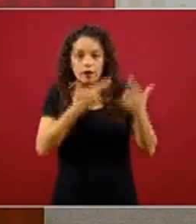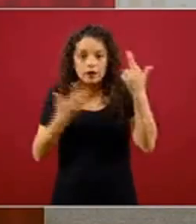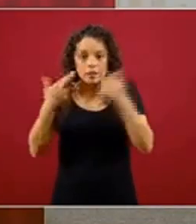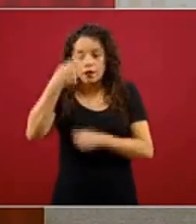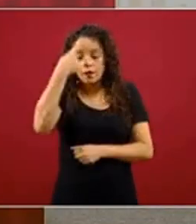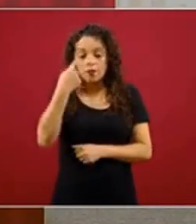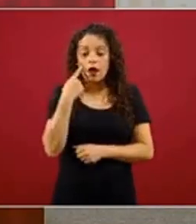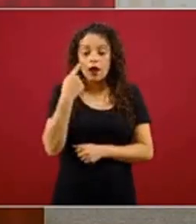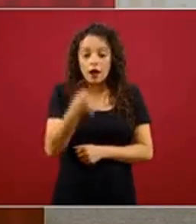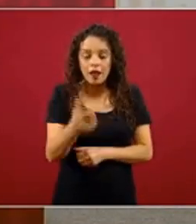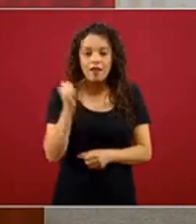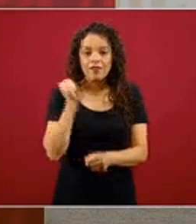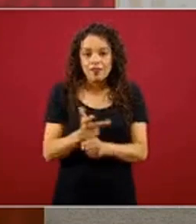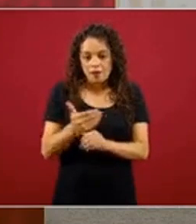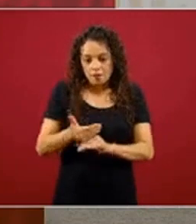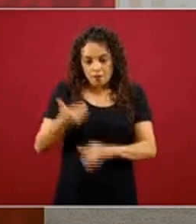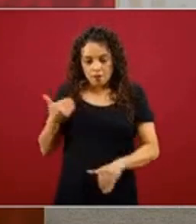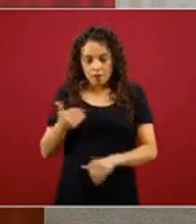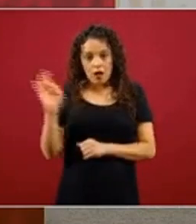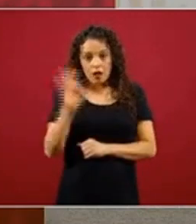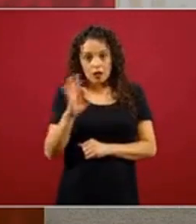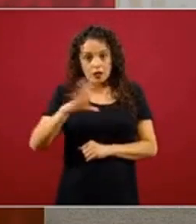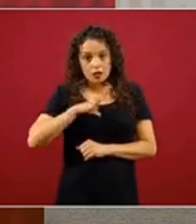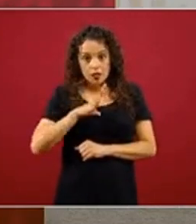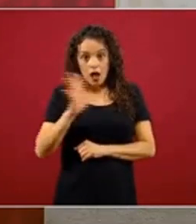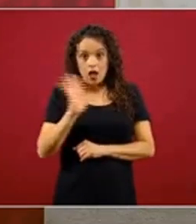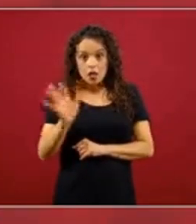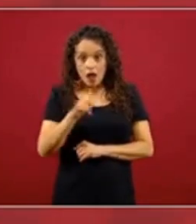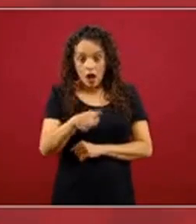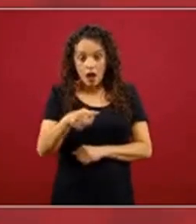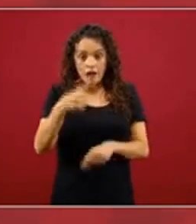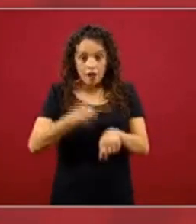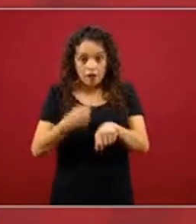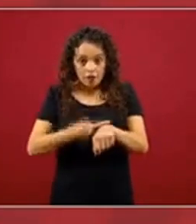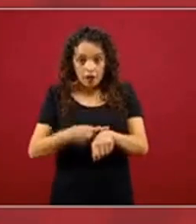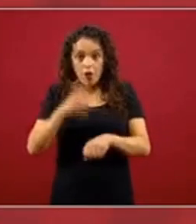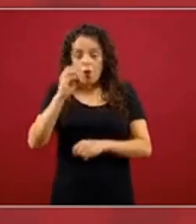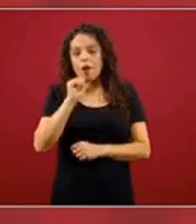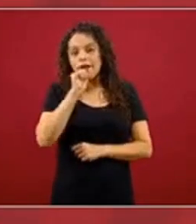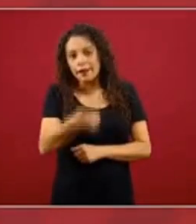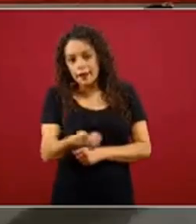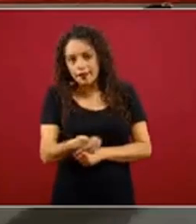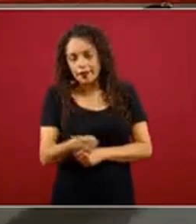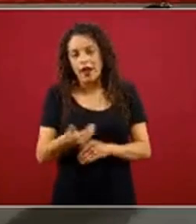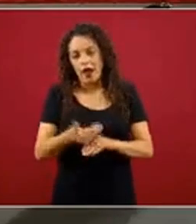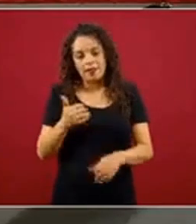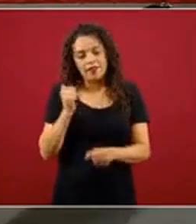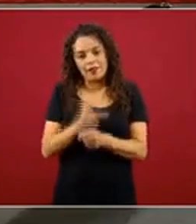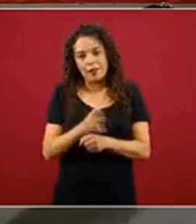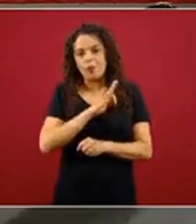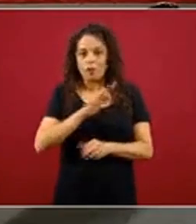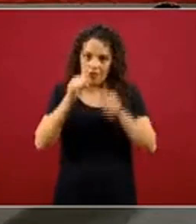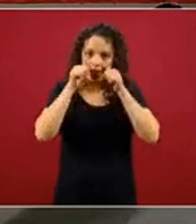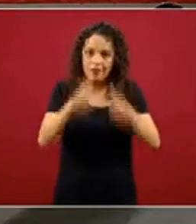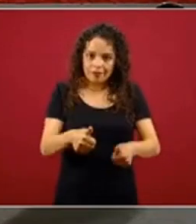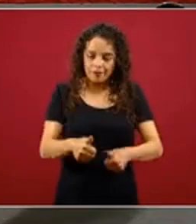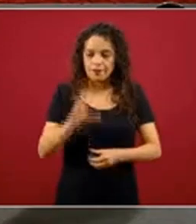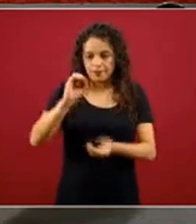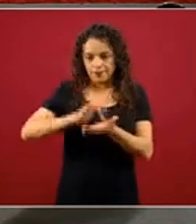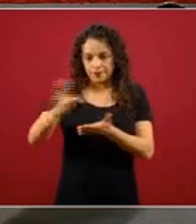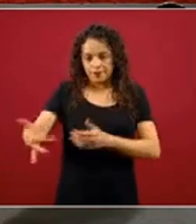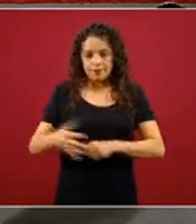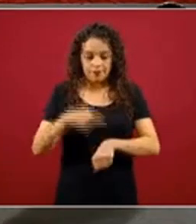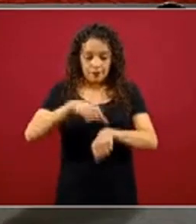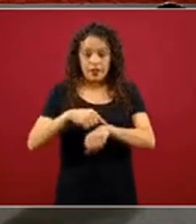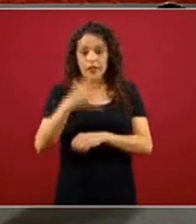una evolución apropiada o no de la enfermedad. Muchas gracias. Le damos la palabra al compañero, por favor. Nos quedan solo 5